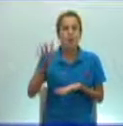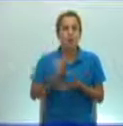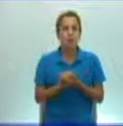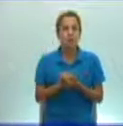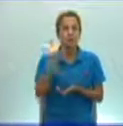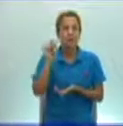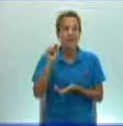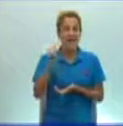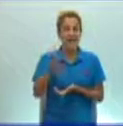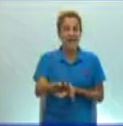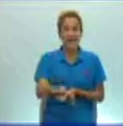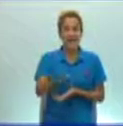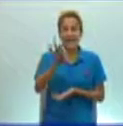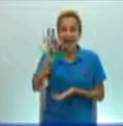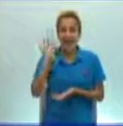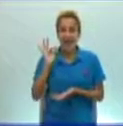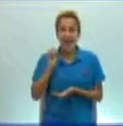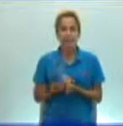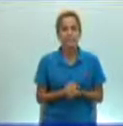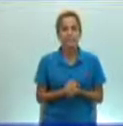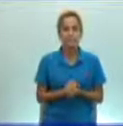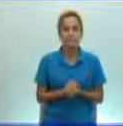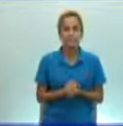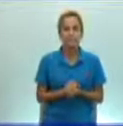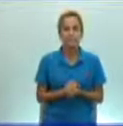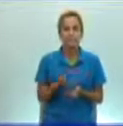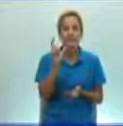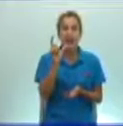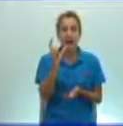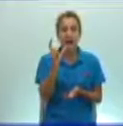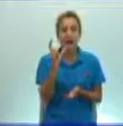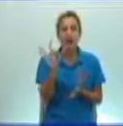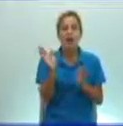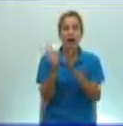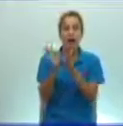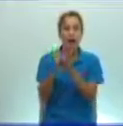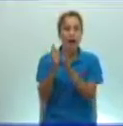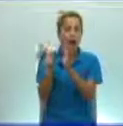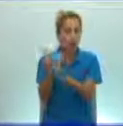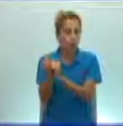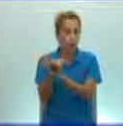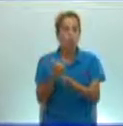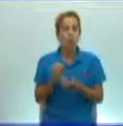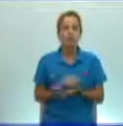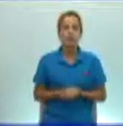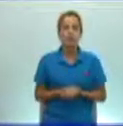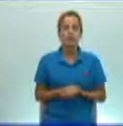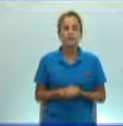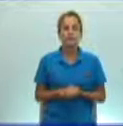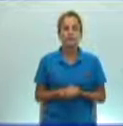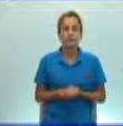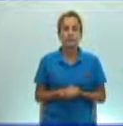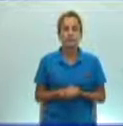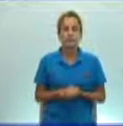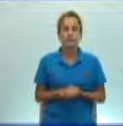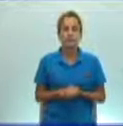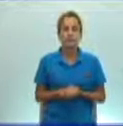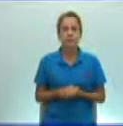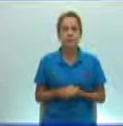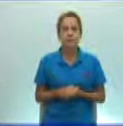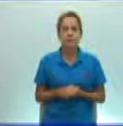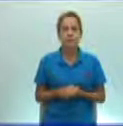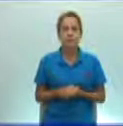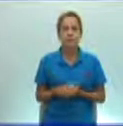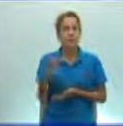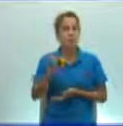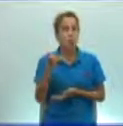este texto van a extraer palabras agudas, llanas y esdrújulas. Además, van